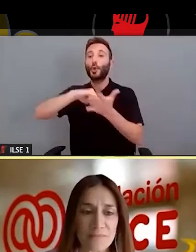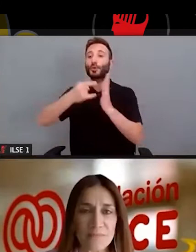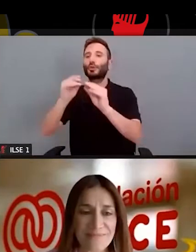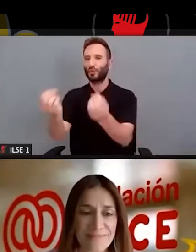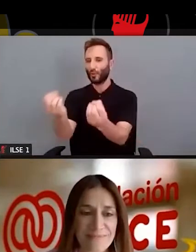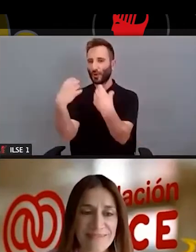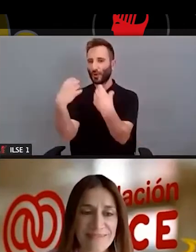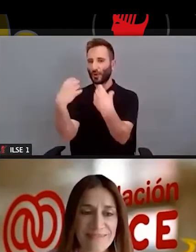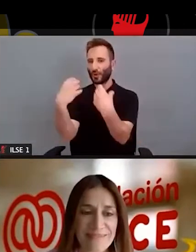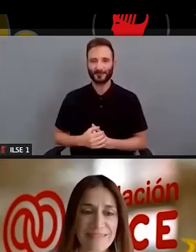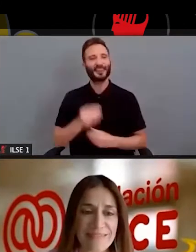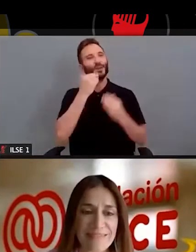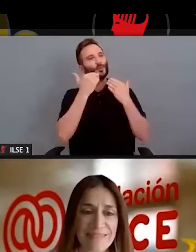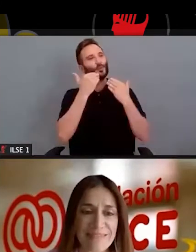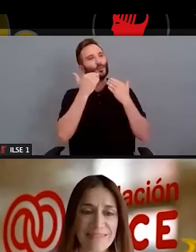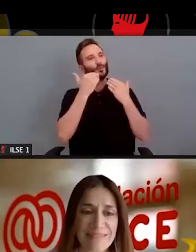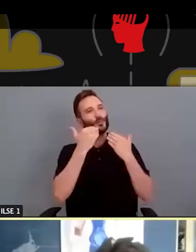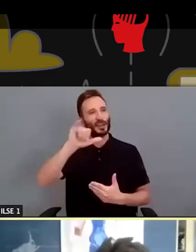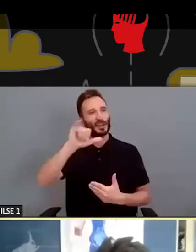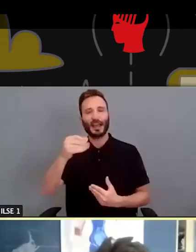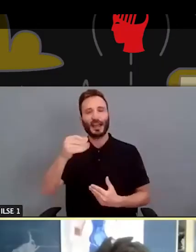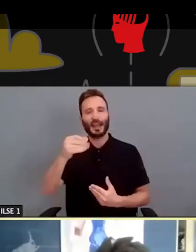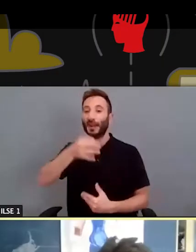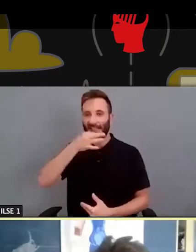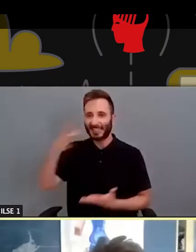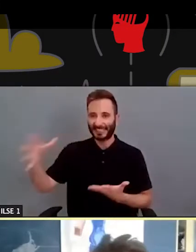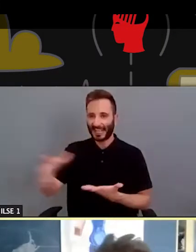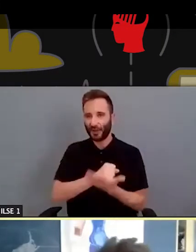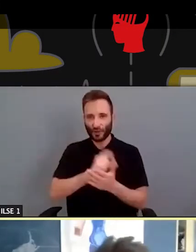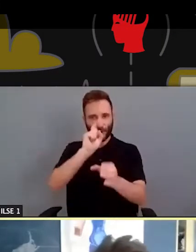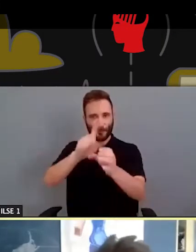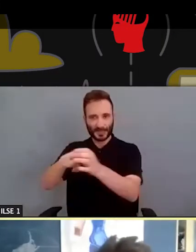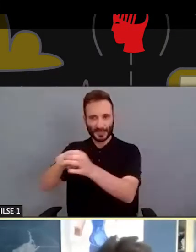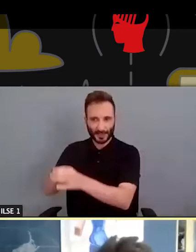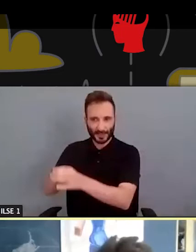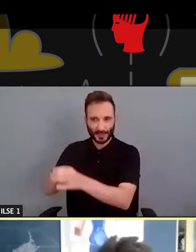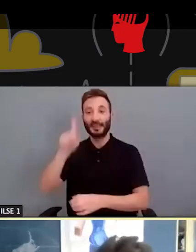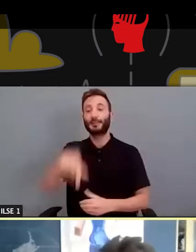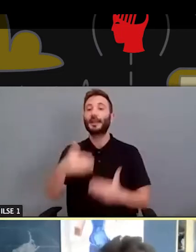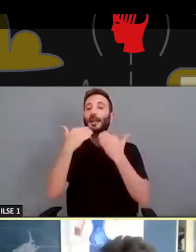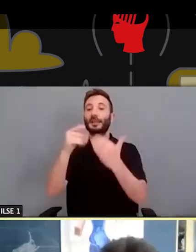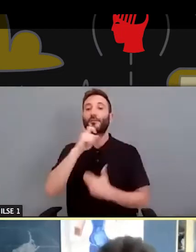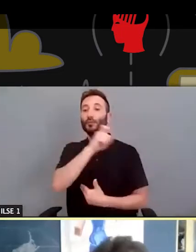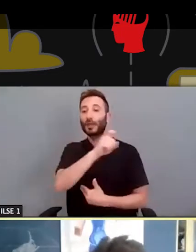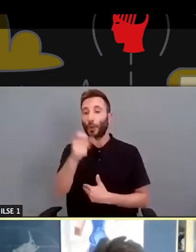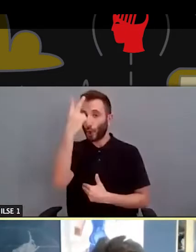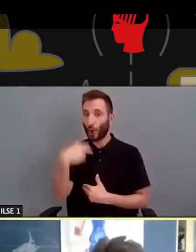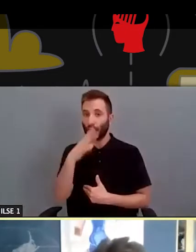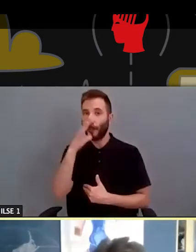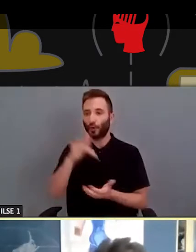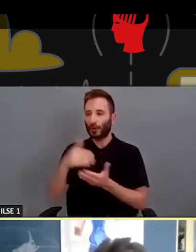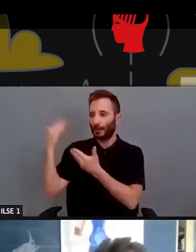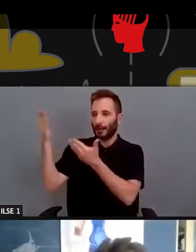gracias, Sonia. Buenas tardes a todo el mundo, a todos los participantes, y quisiera agradecer a la Fundación ONCE por esta